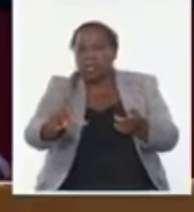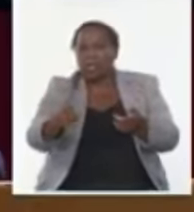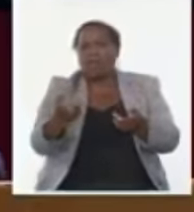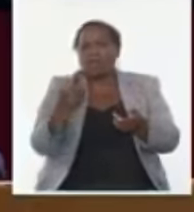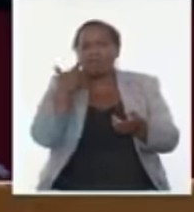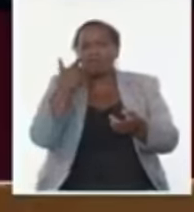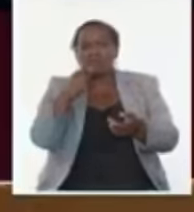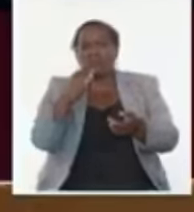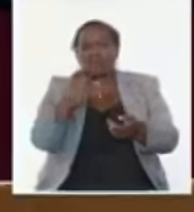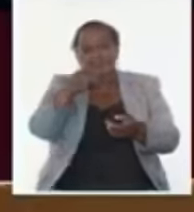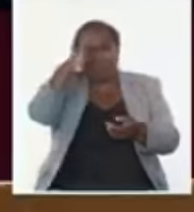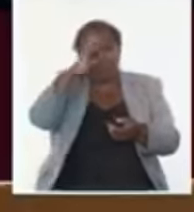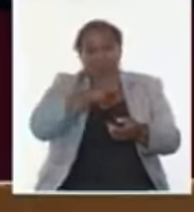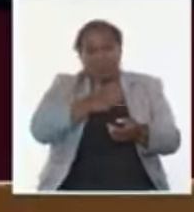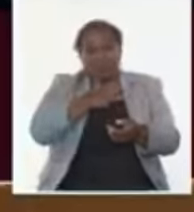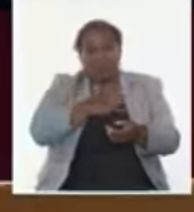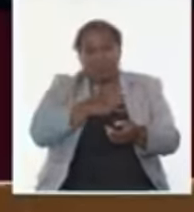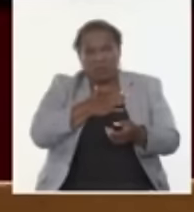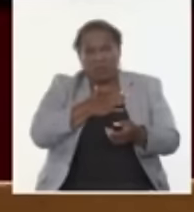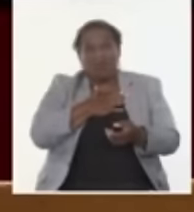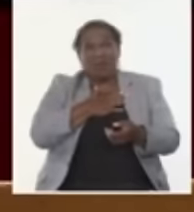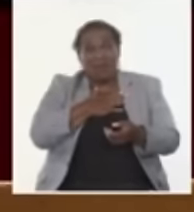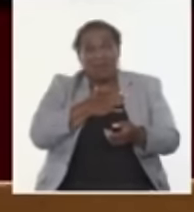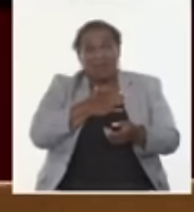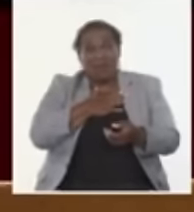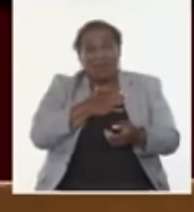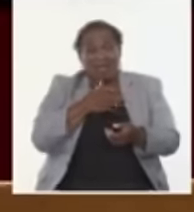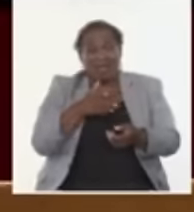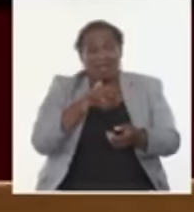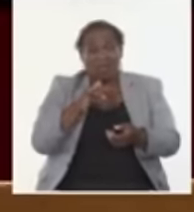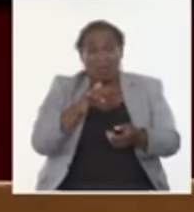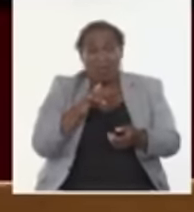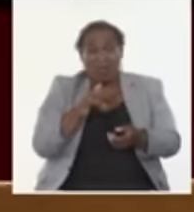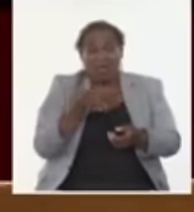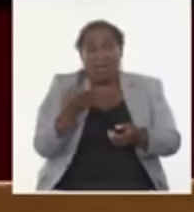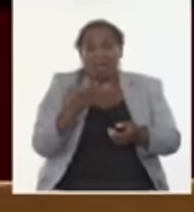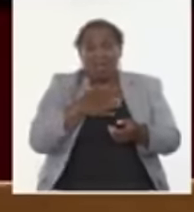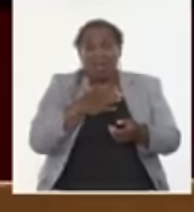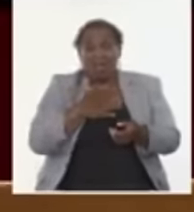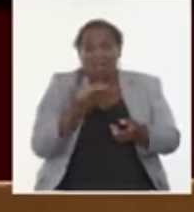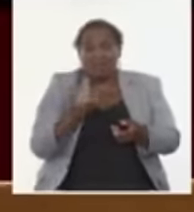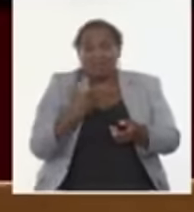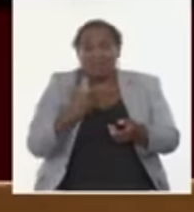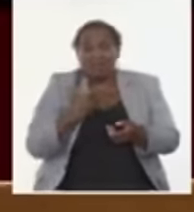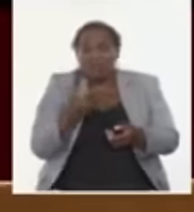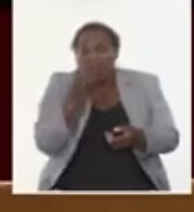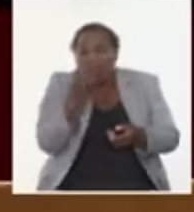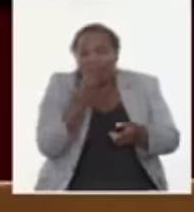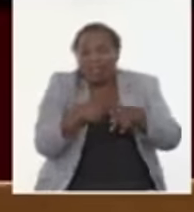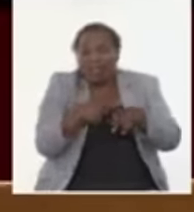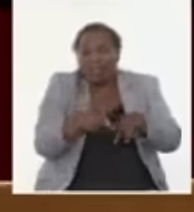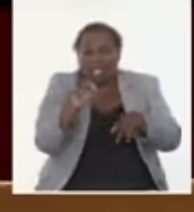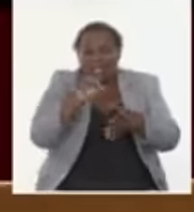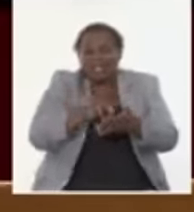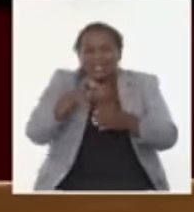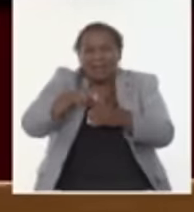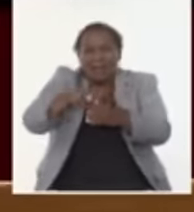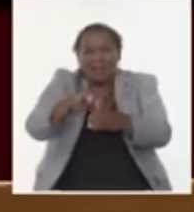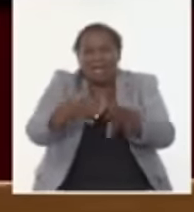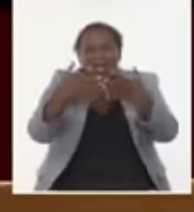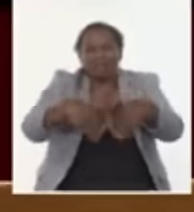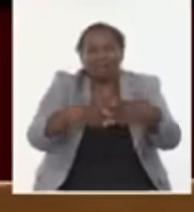indispensables para el país, procurar el autoabastecimiento, garantizar la producción de alimentos